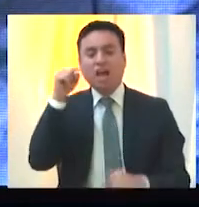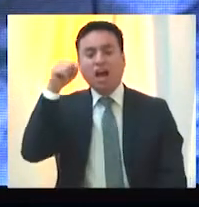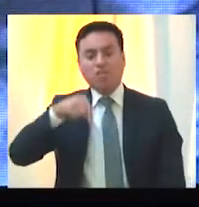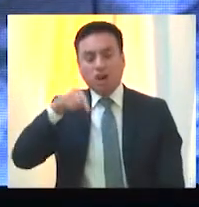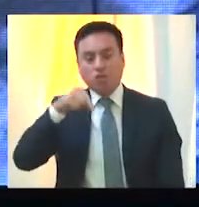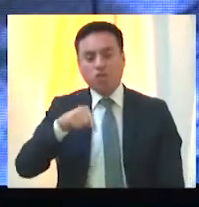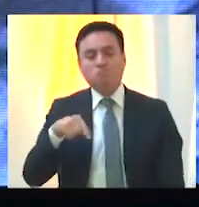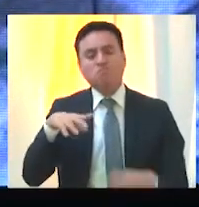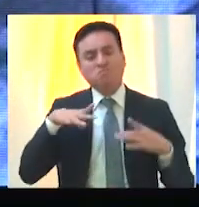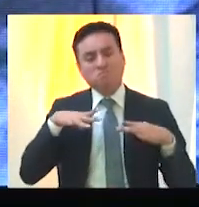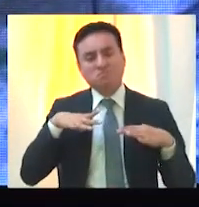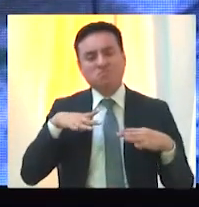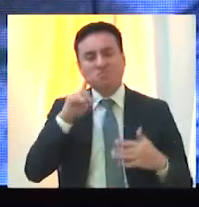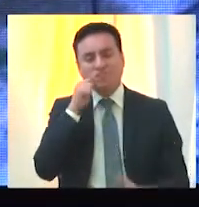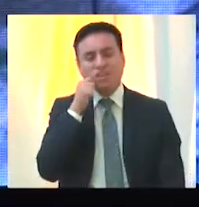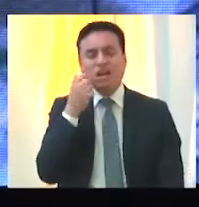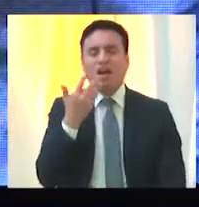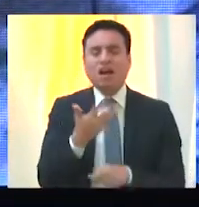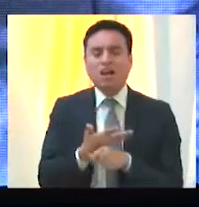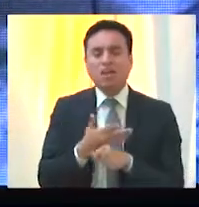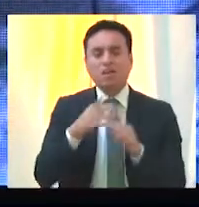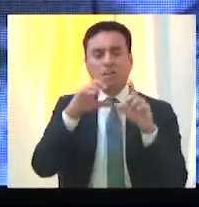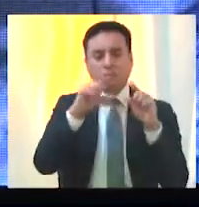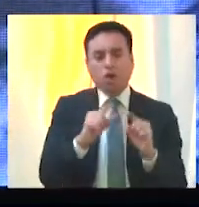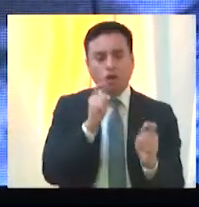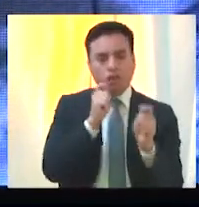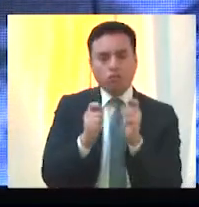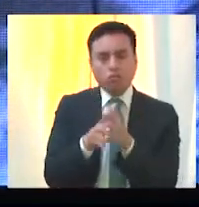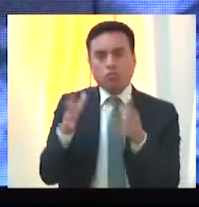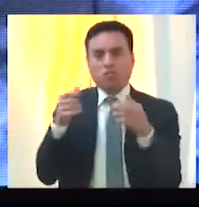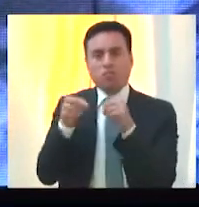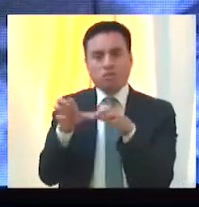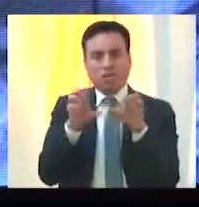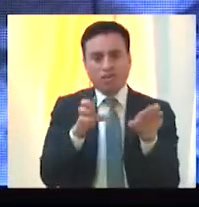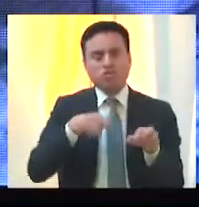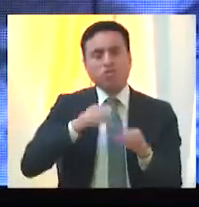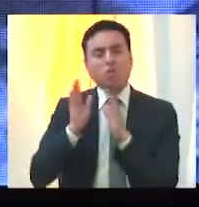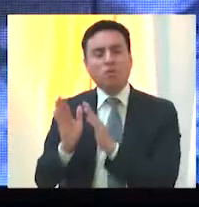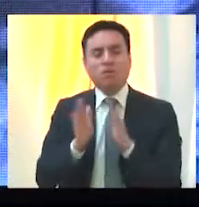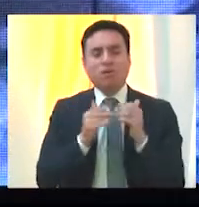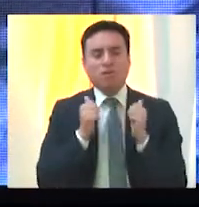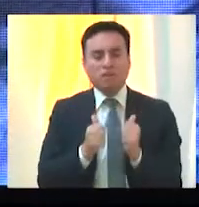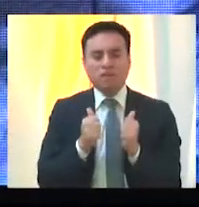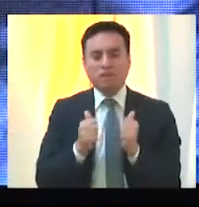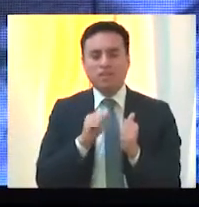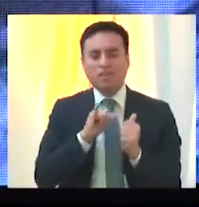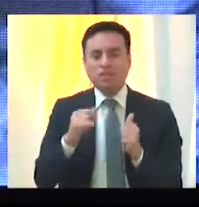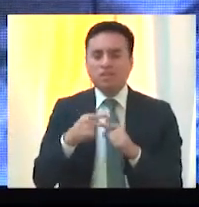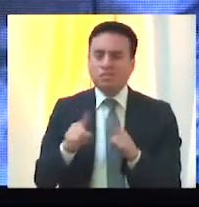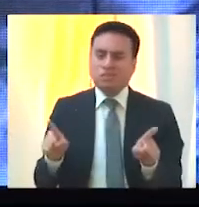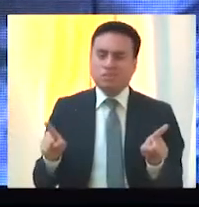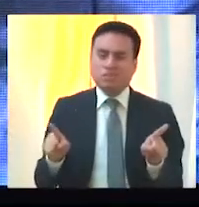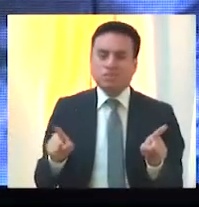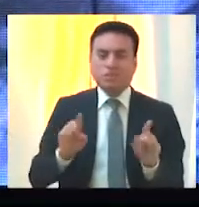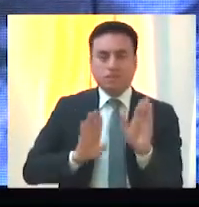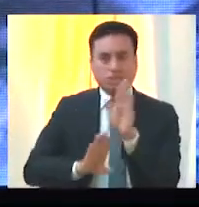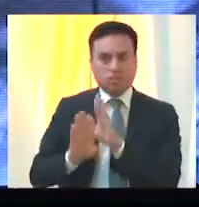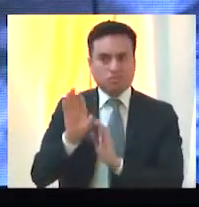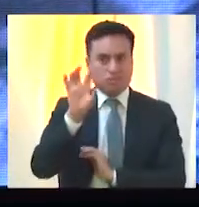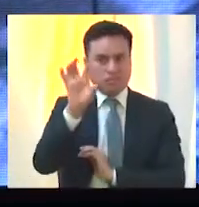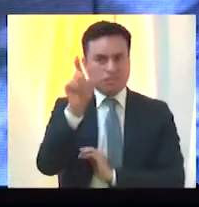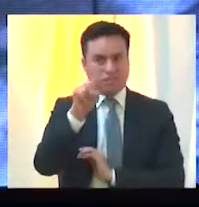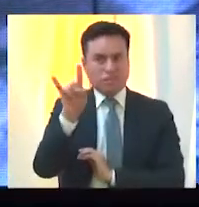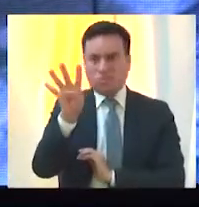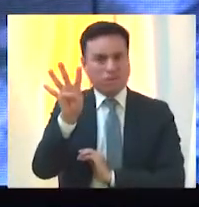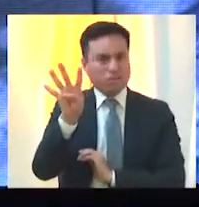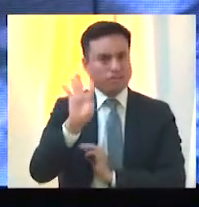y que corresponde a que hay bajo riesgo o altas oportunidades y estamos bien preparados, y por lo contrario tenemos que evitar el cuadrante